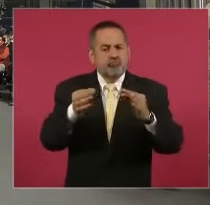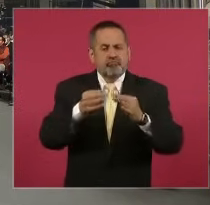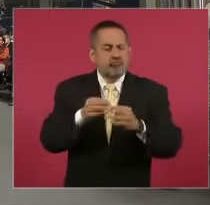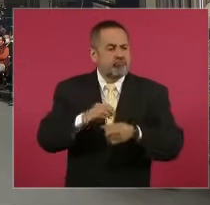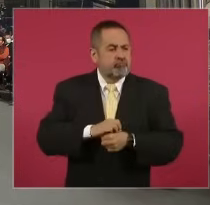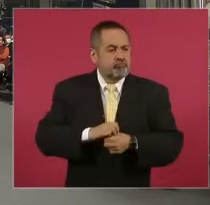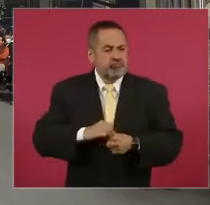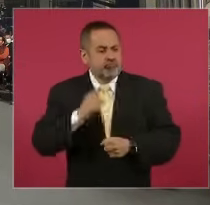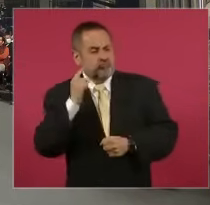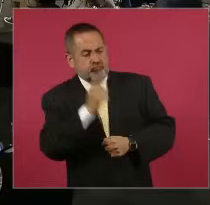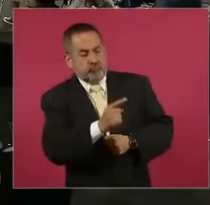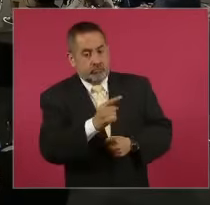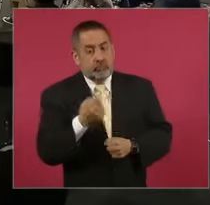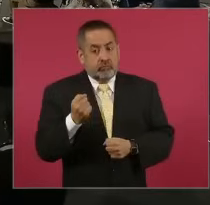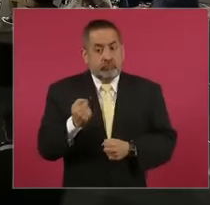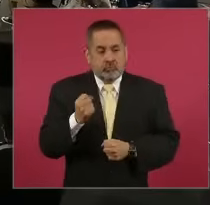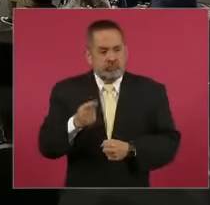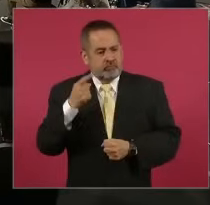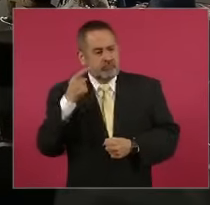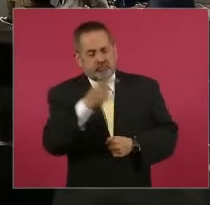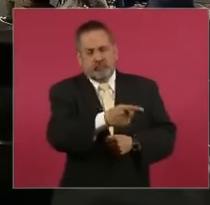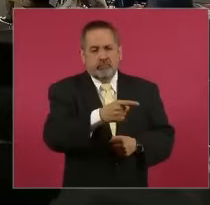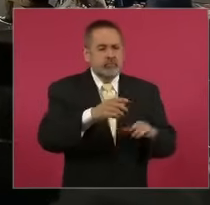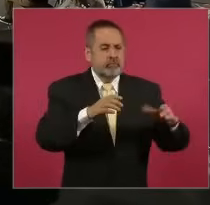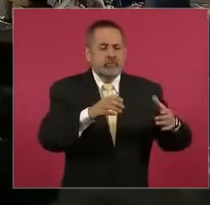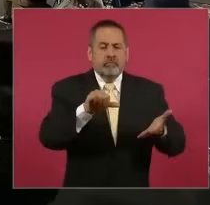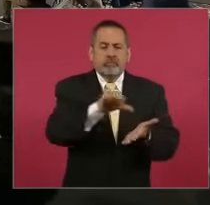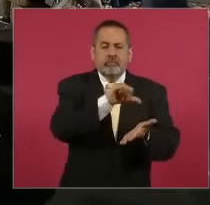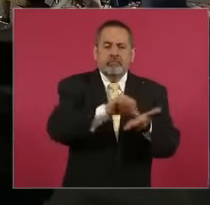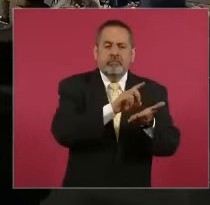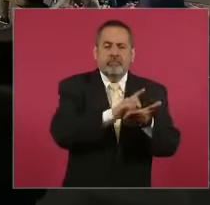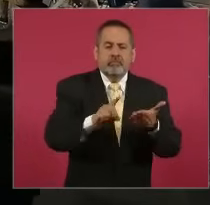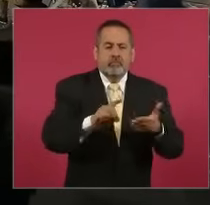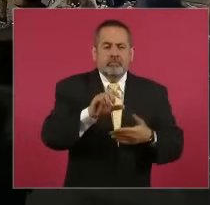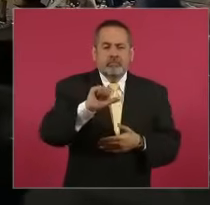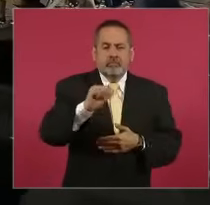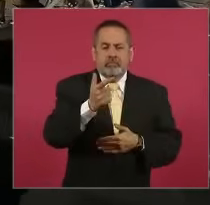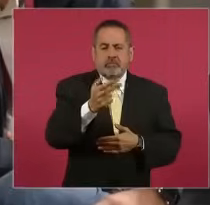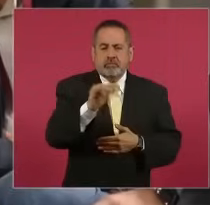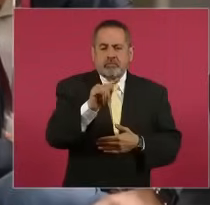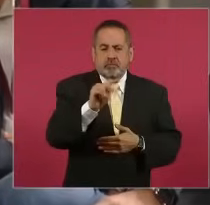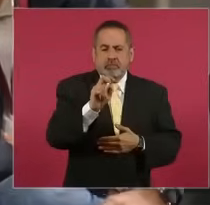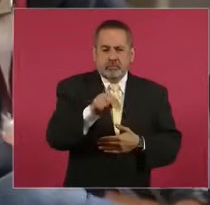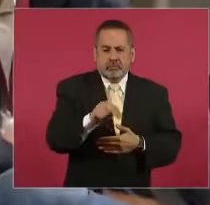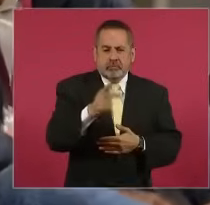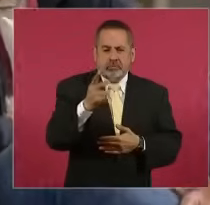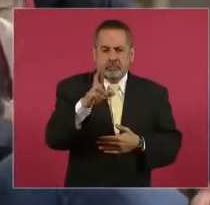señalamientos duros contra el Centro de Derechos Humanos Miguel Agustín Pro Juárez,